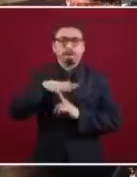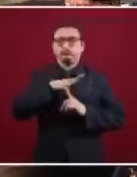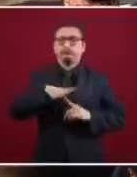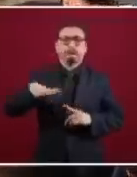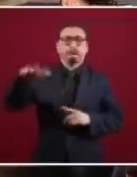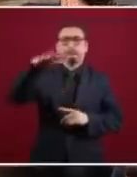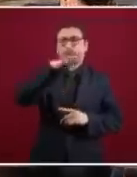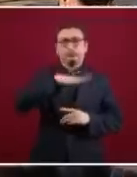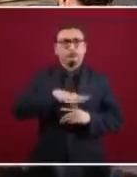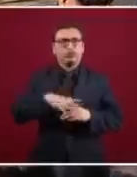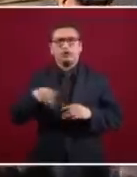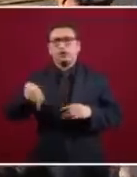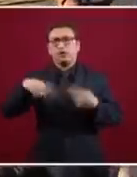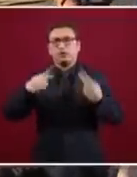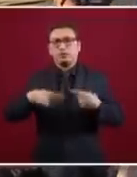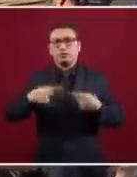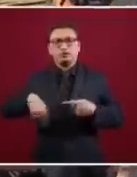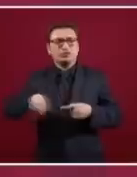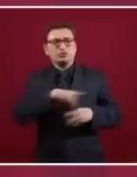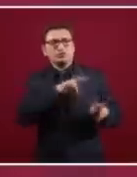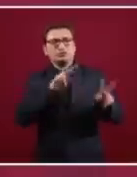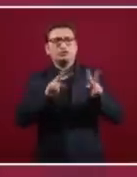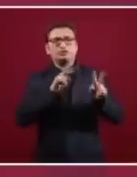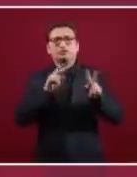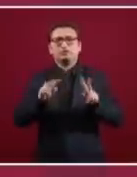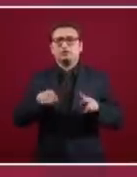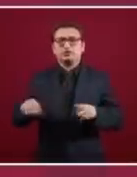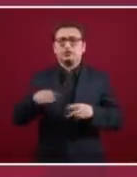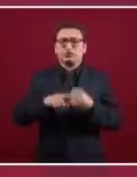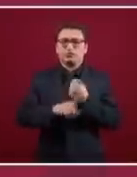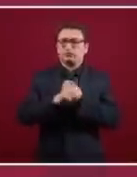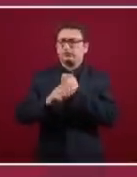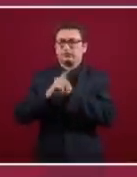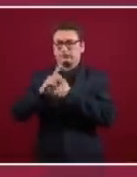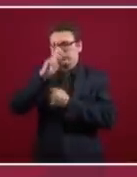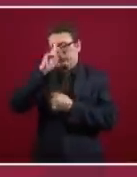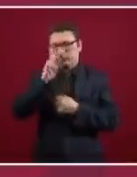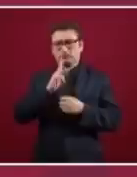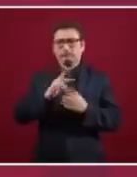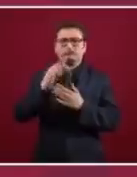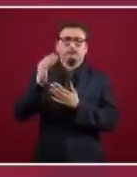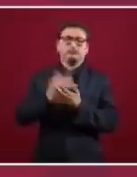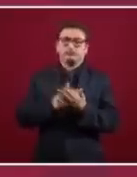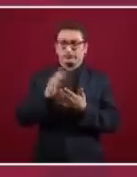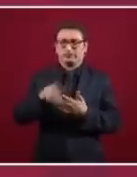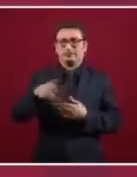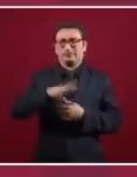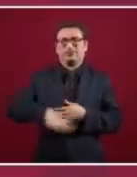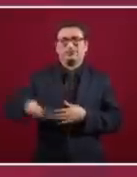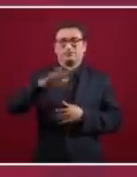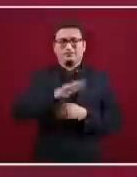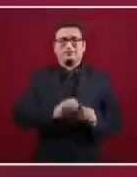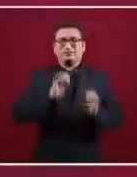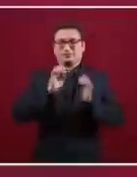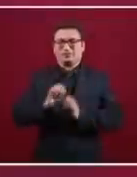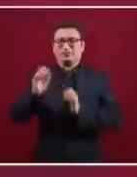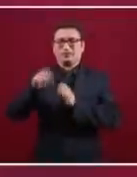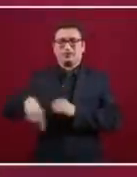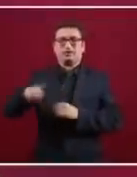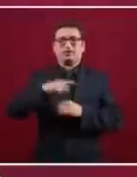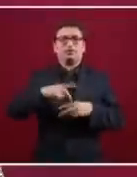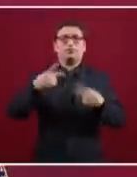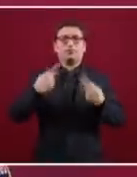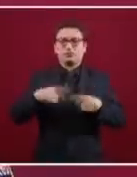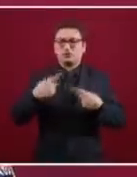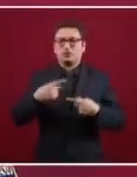evitó que que hubiese a lo mejor otras situaciones complicadas ahí en la unidad sirvió de disuasión corrieron